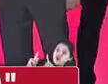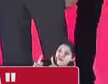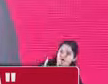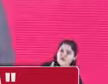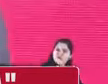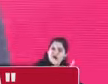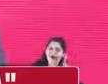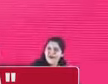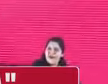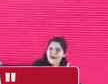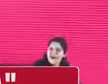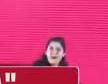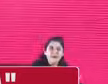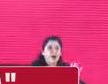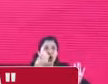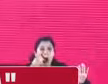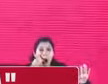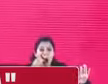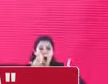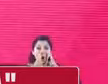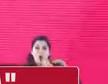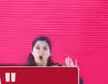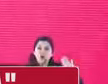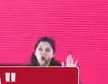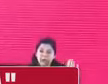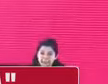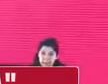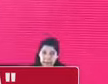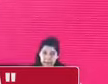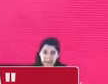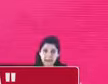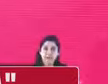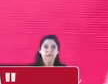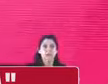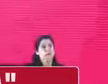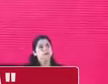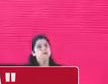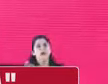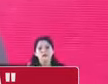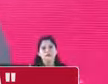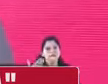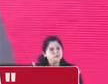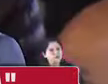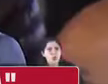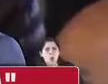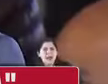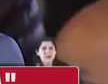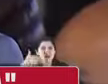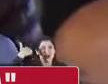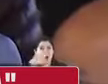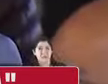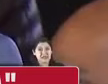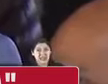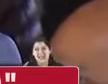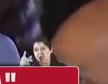porque la gente ojos no estoy criticando lo ojo fue muy buena relación cuando fui presidente y cuando